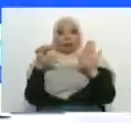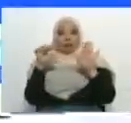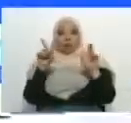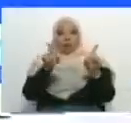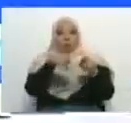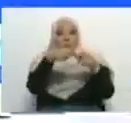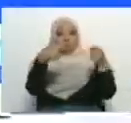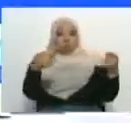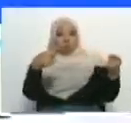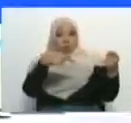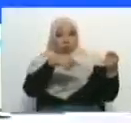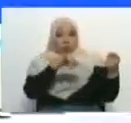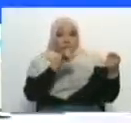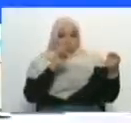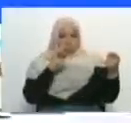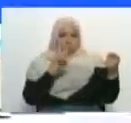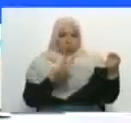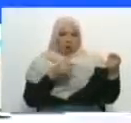ver, diciendo que...